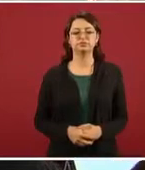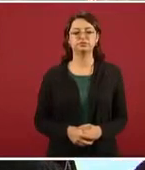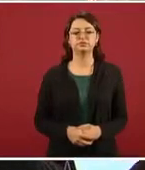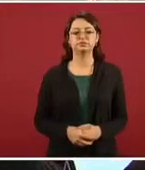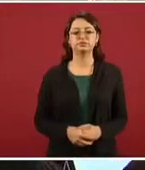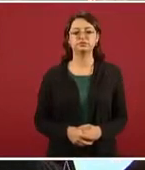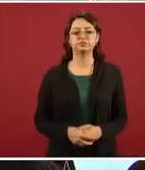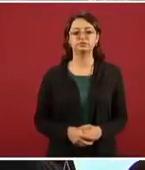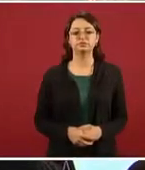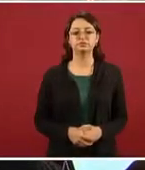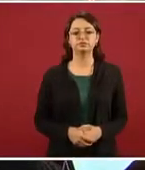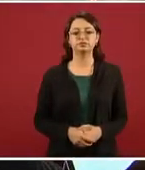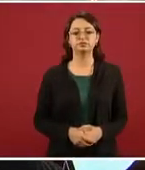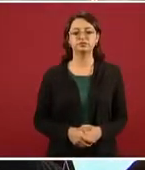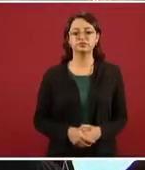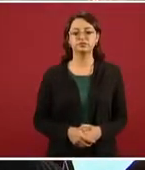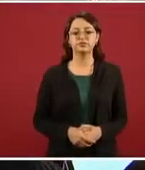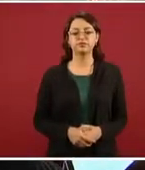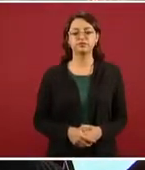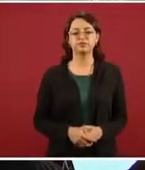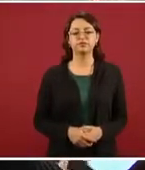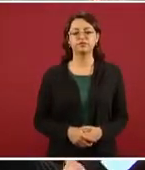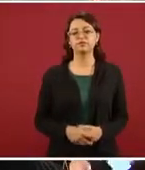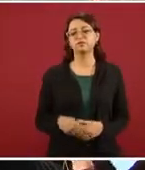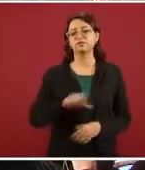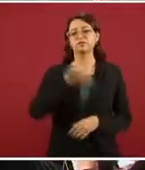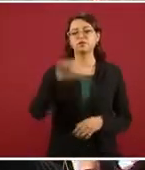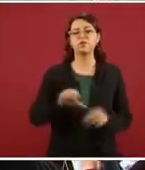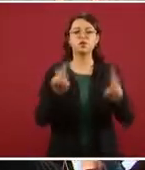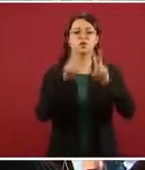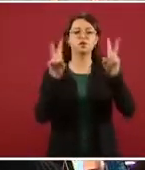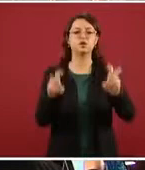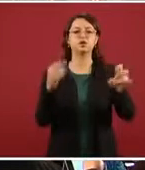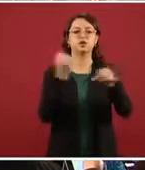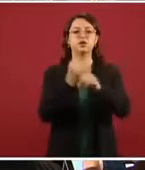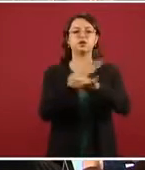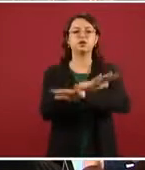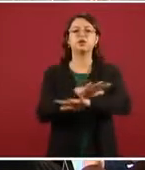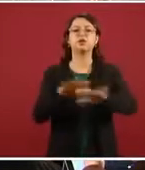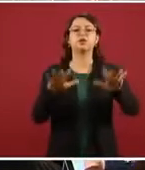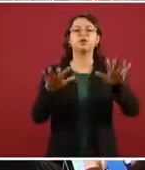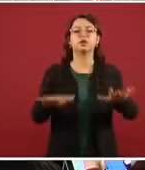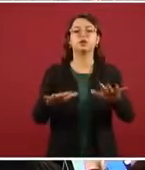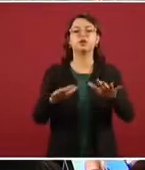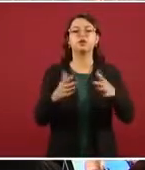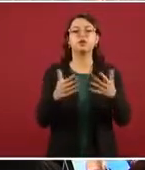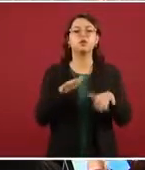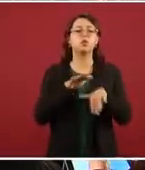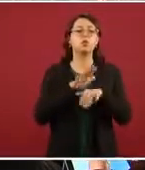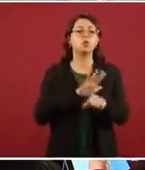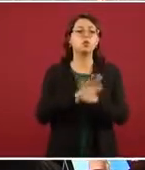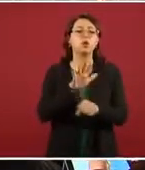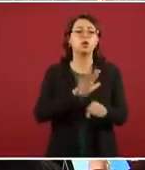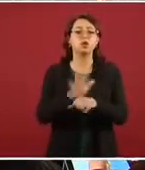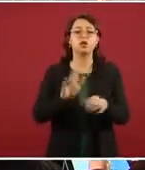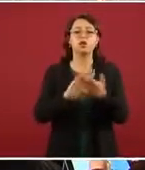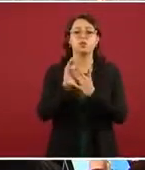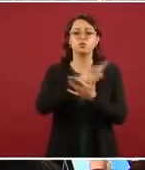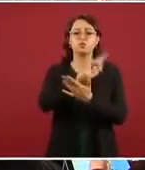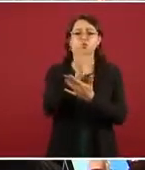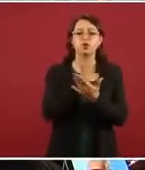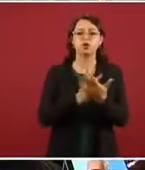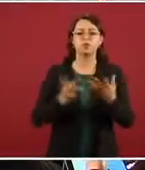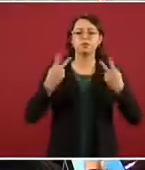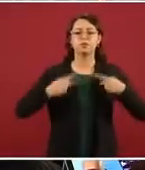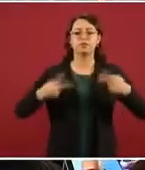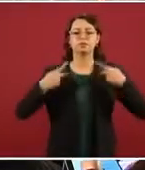Bueno, pues vamos hoy a informarles sobre el programa de las pensiones